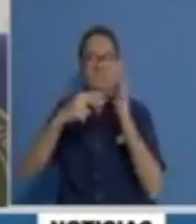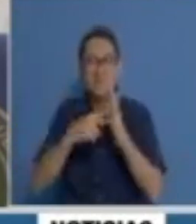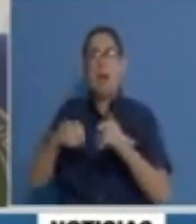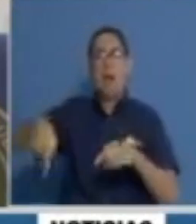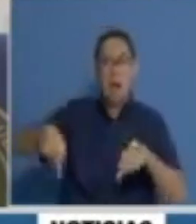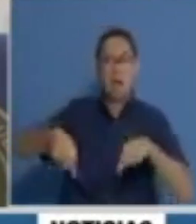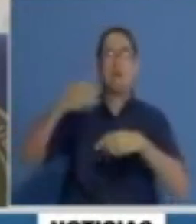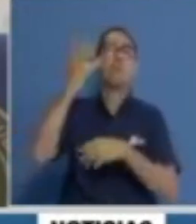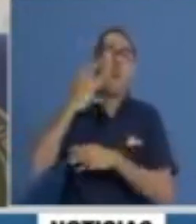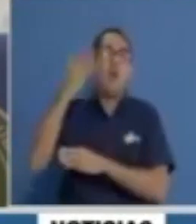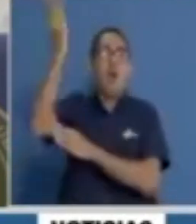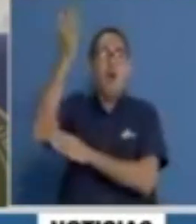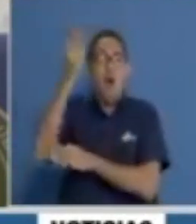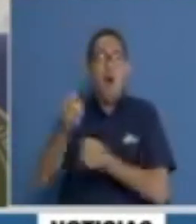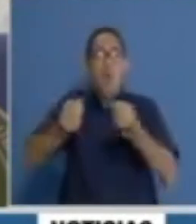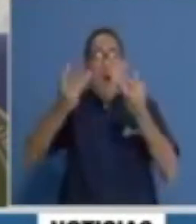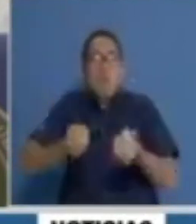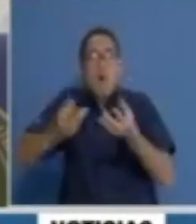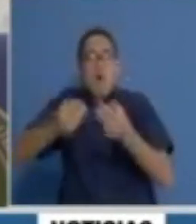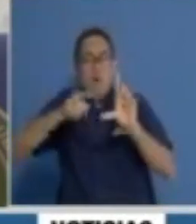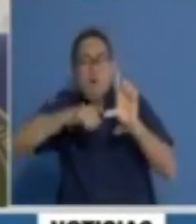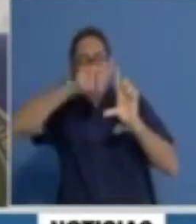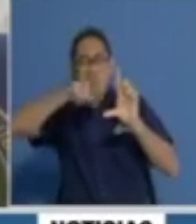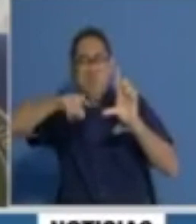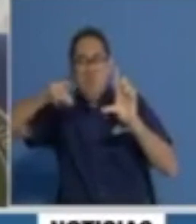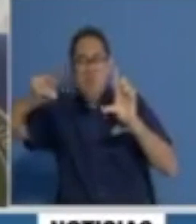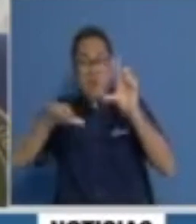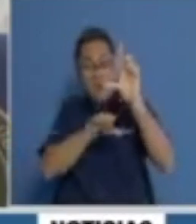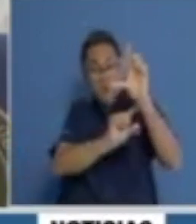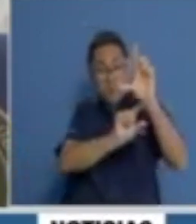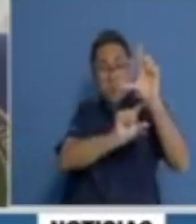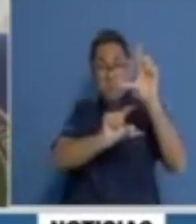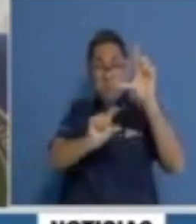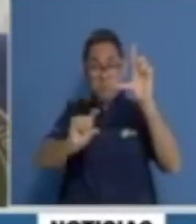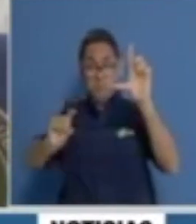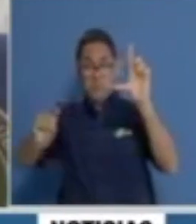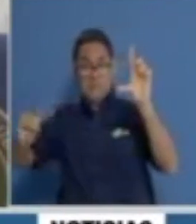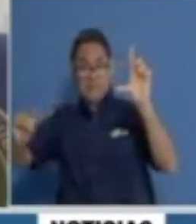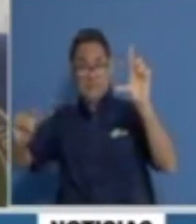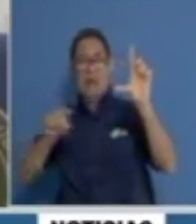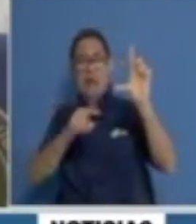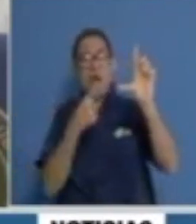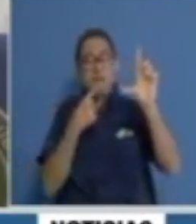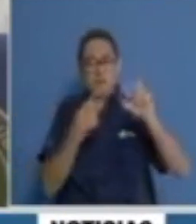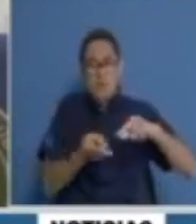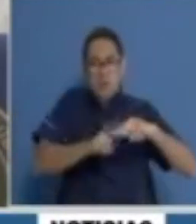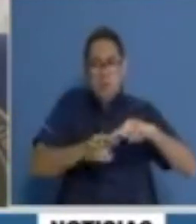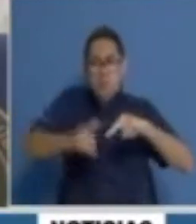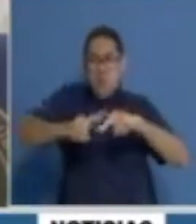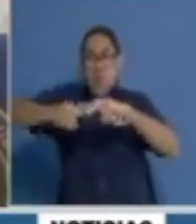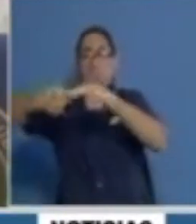prensa. Y en la parte inferior reportamos lo que es el tiempo de duplicación que tenemos actualmente. El día sábado,